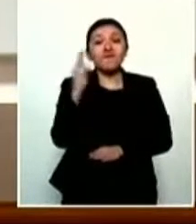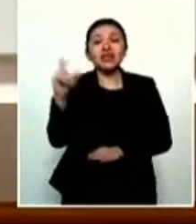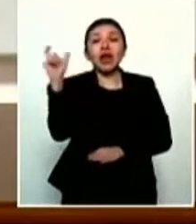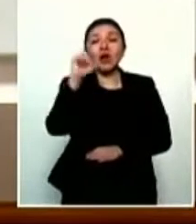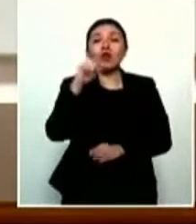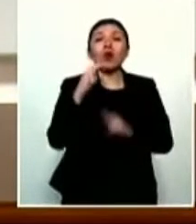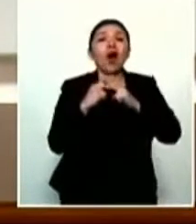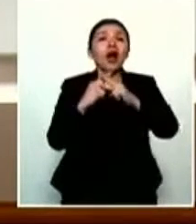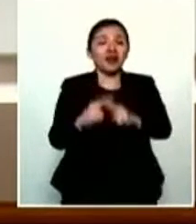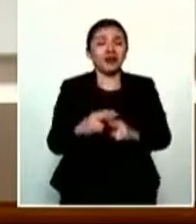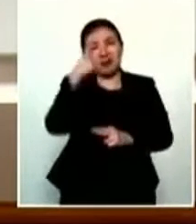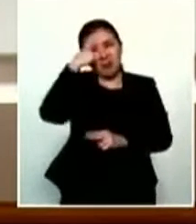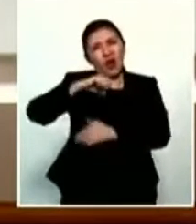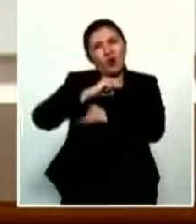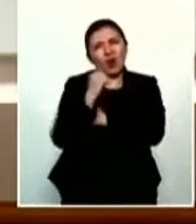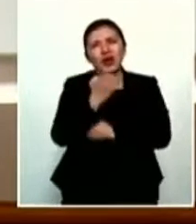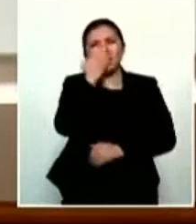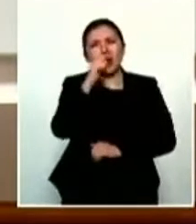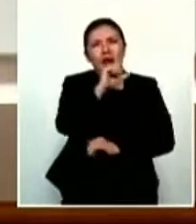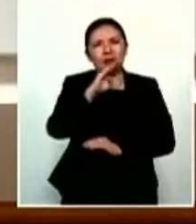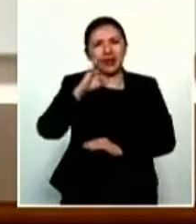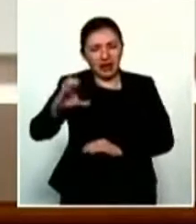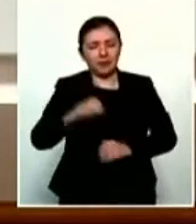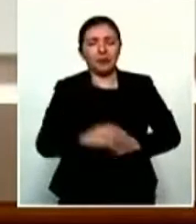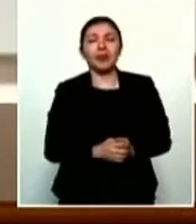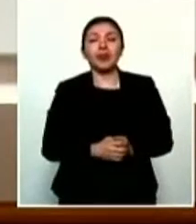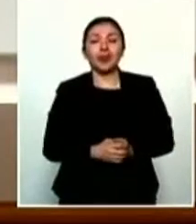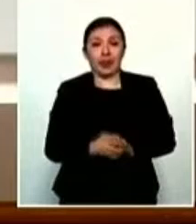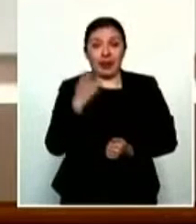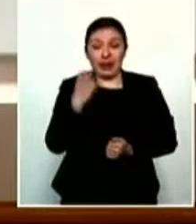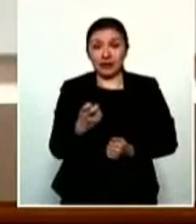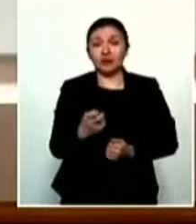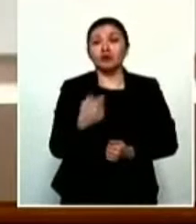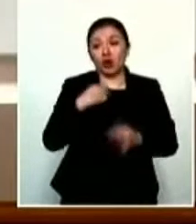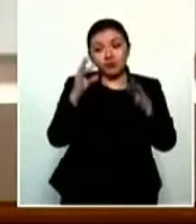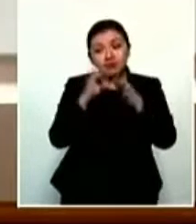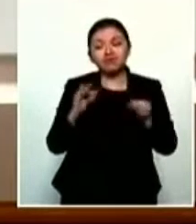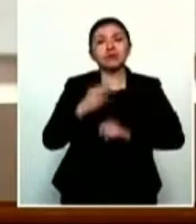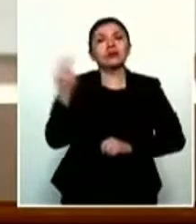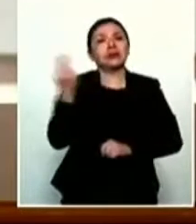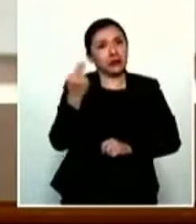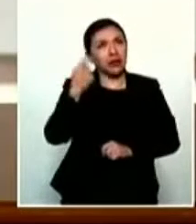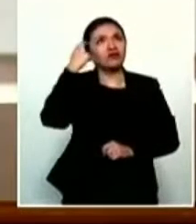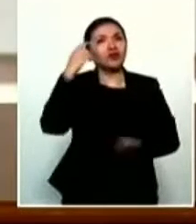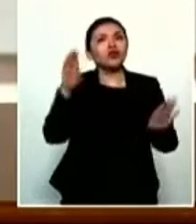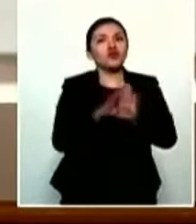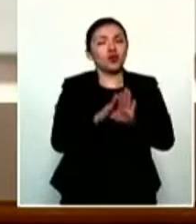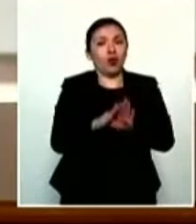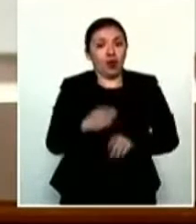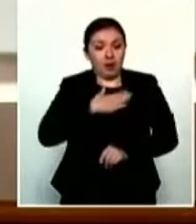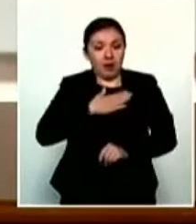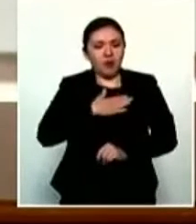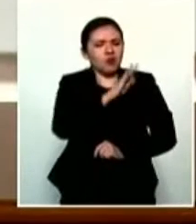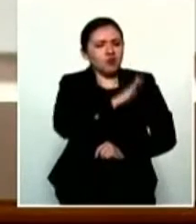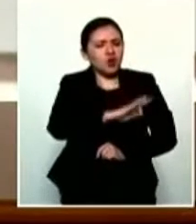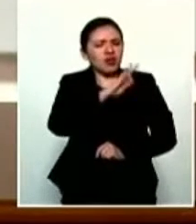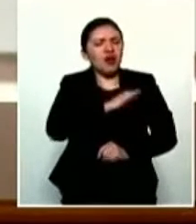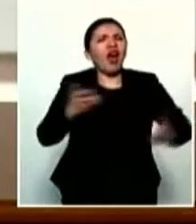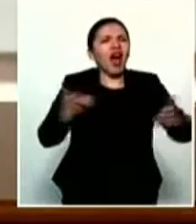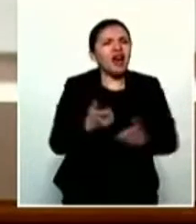de la guardería ABC. Y lo primero que les dije es que teníamos que replantear la facultad para que tuviera